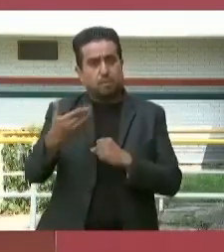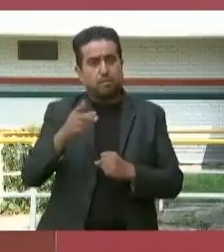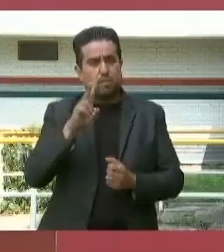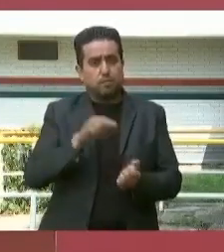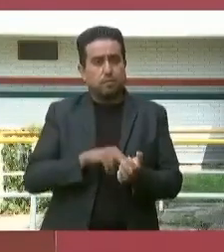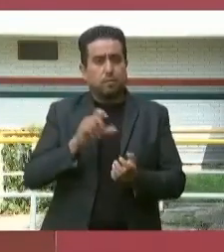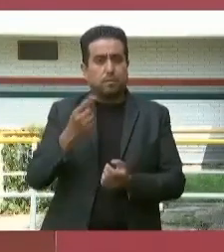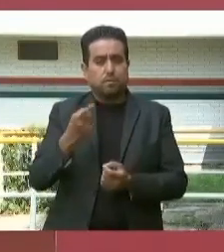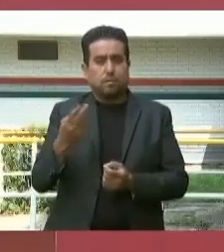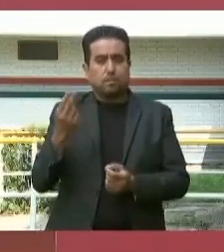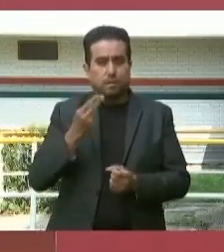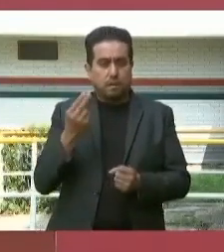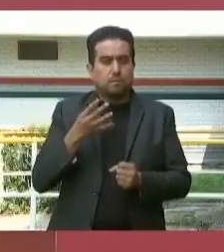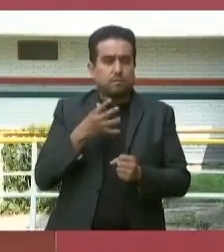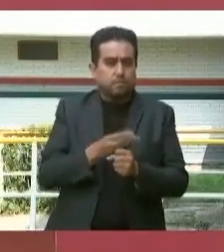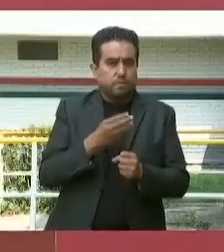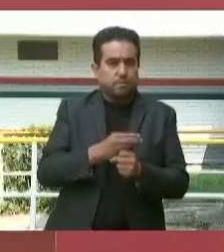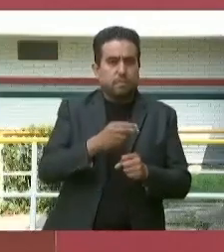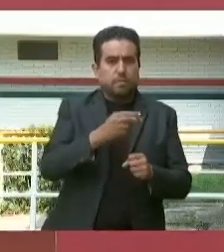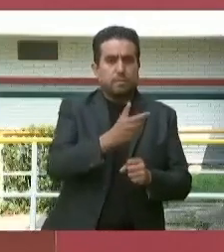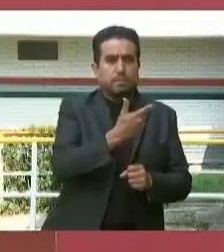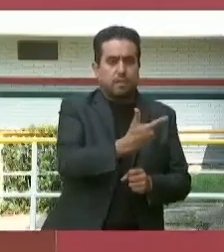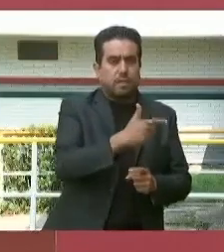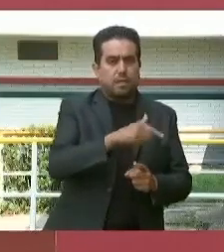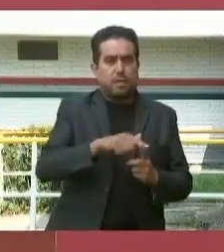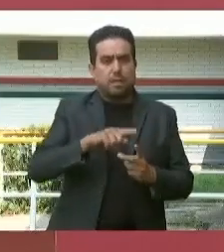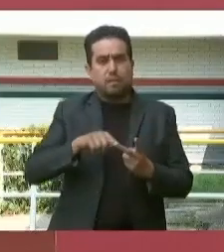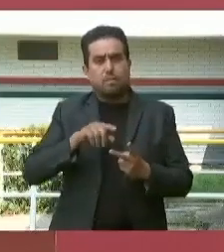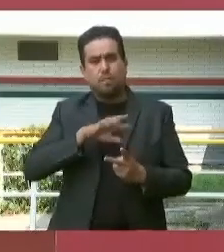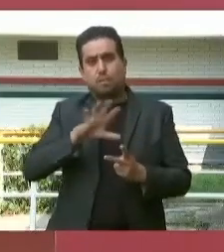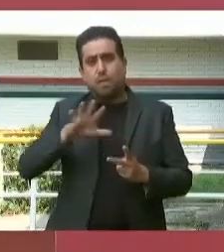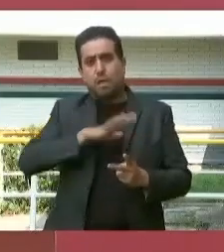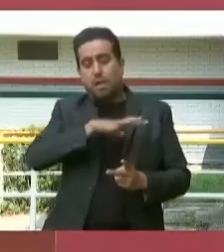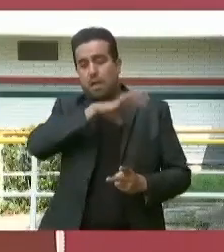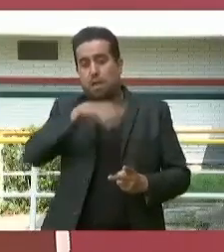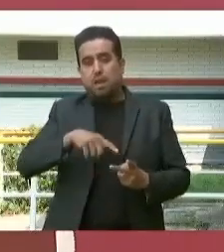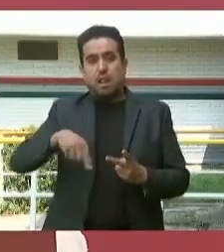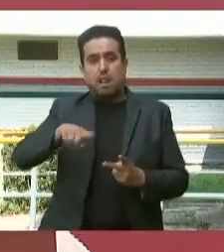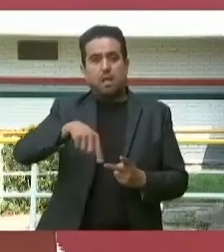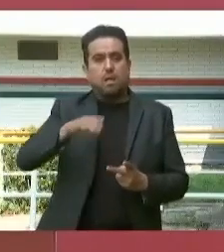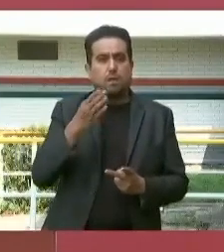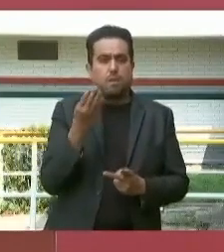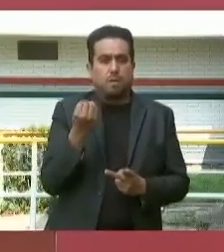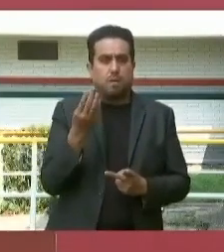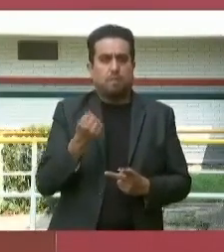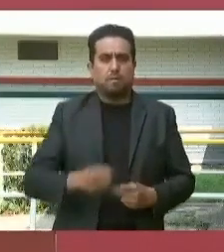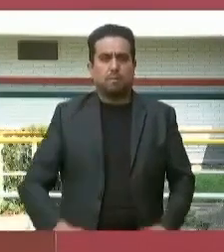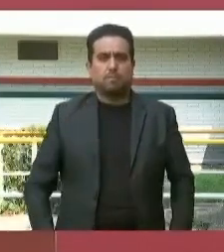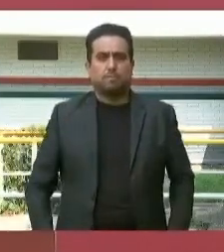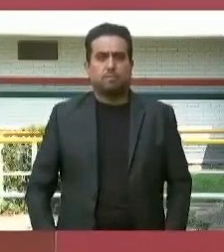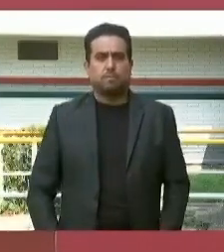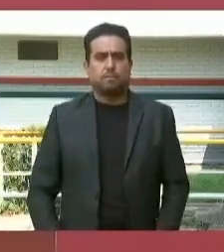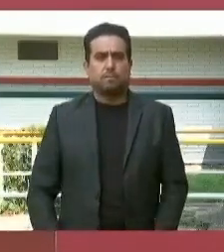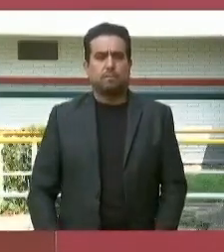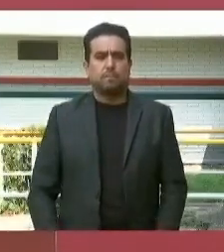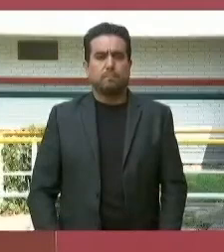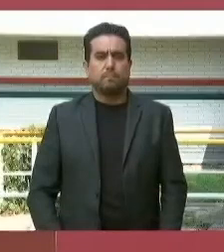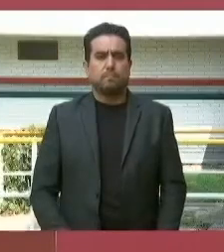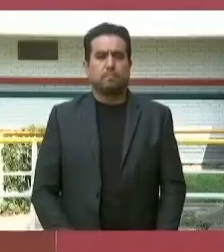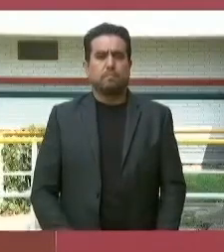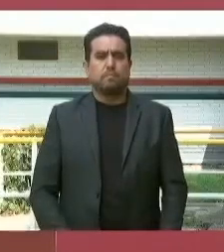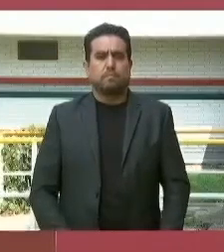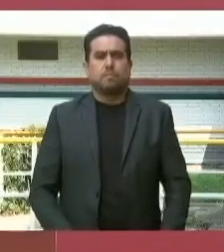tendremos rehabilitación parcial de 7 y una rehabilitación general de 9 plantas la que sigue qué